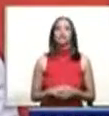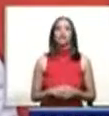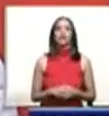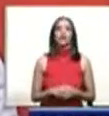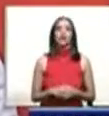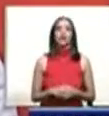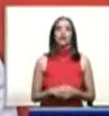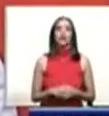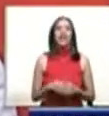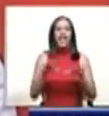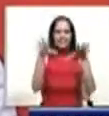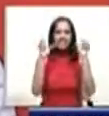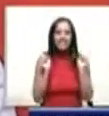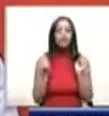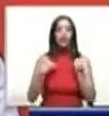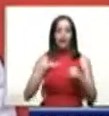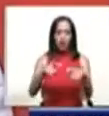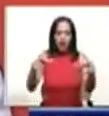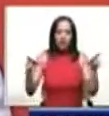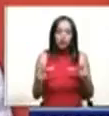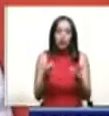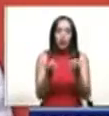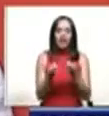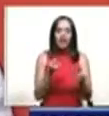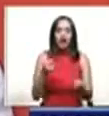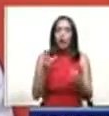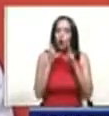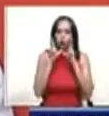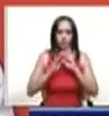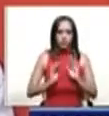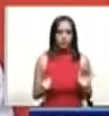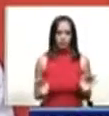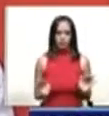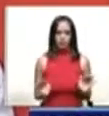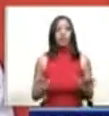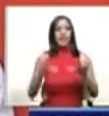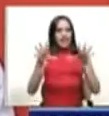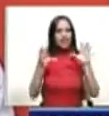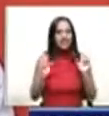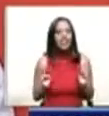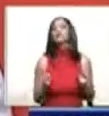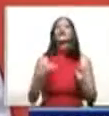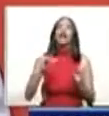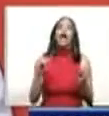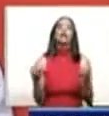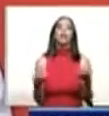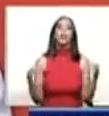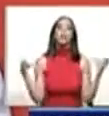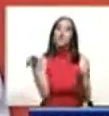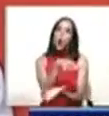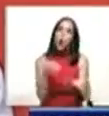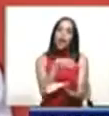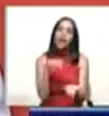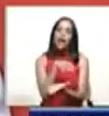Entiendo que hay una situación económica grave. Y entiendo que hay un gran problema dentro de nuestros